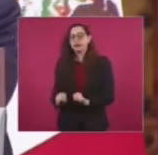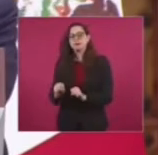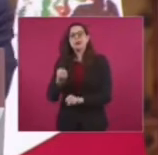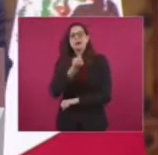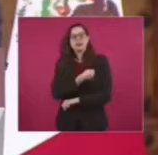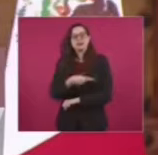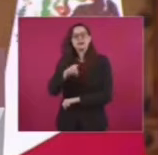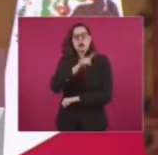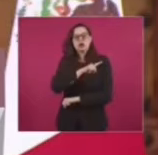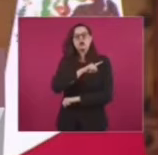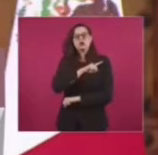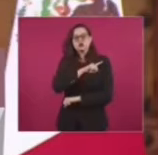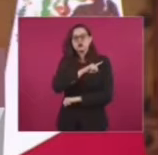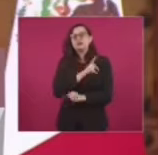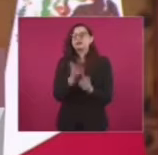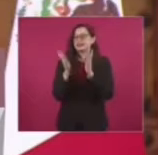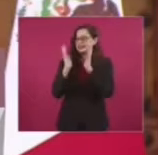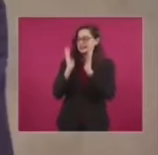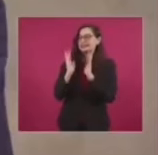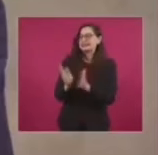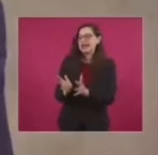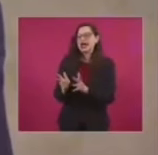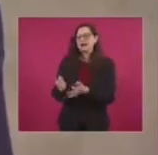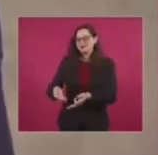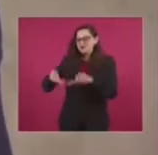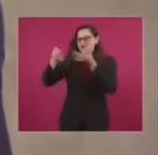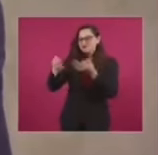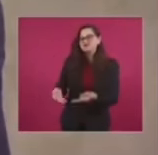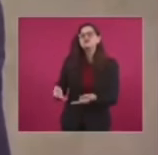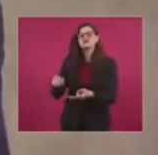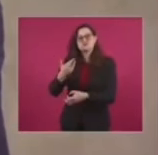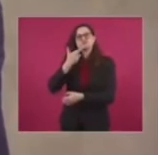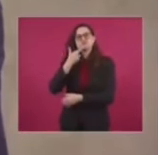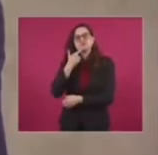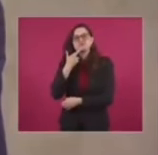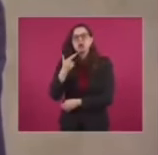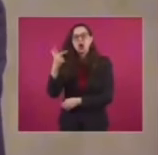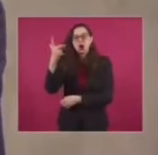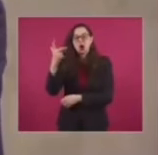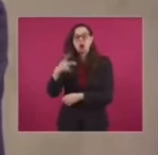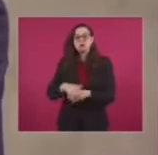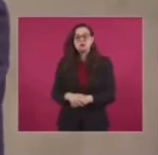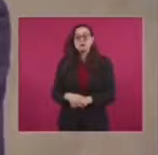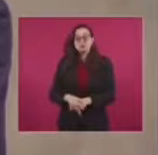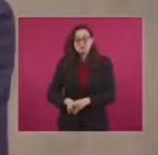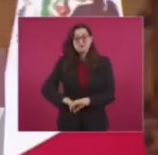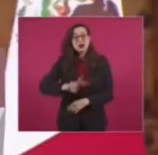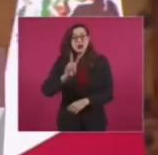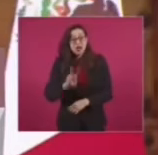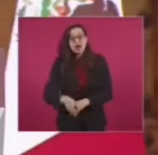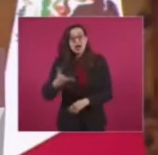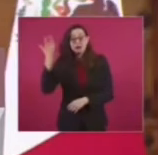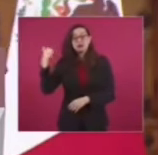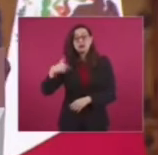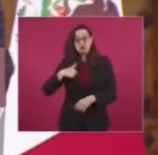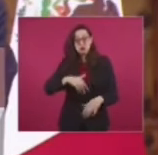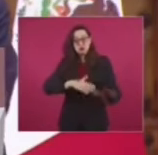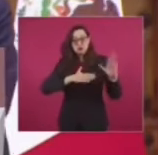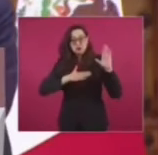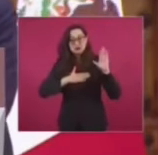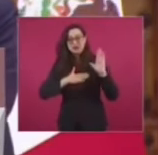es más eficaz en el mundo. Dije que iba a ser el mejor, que iba a